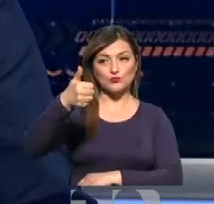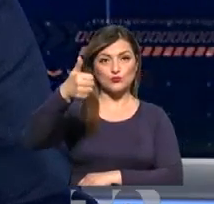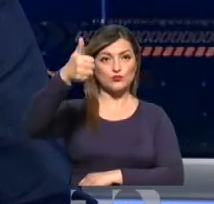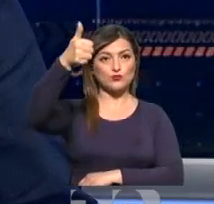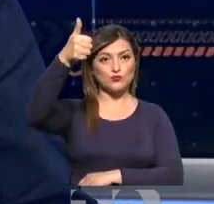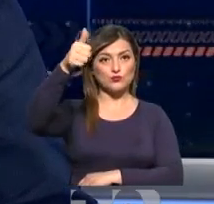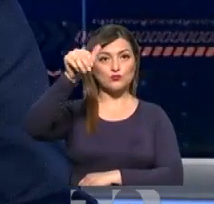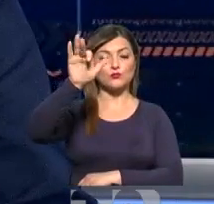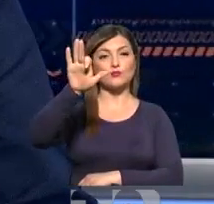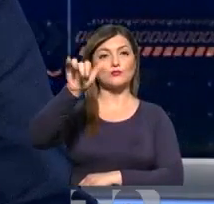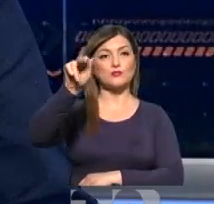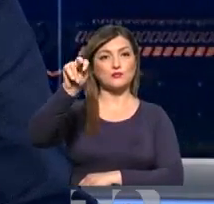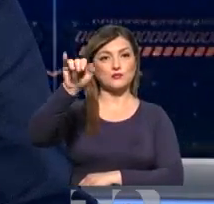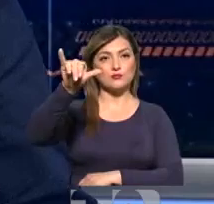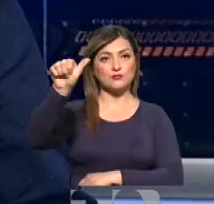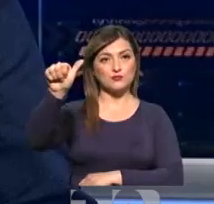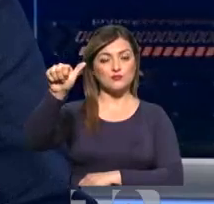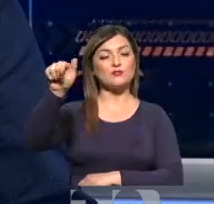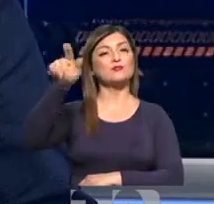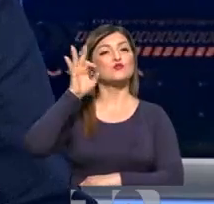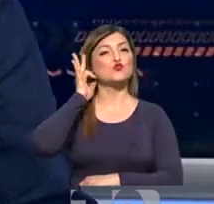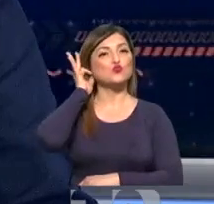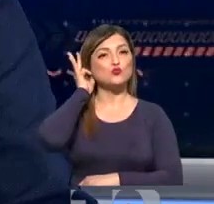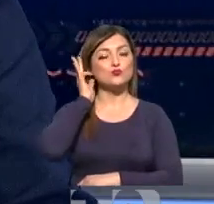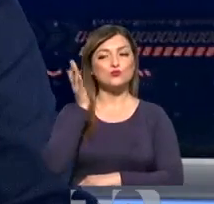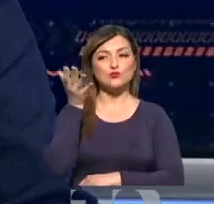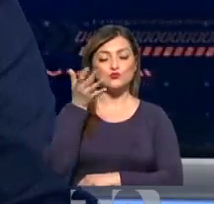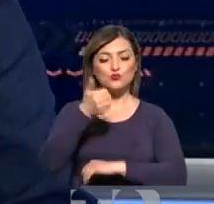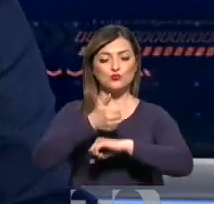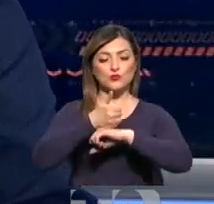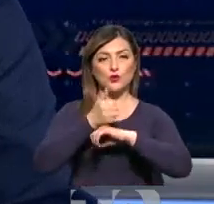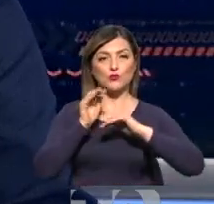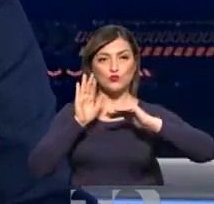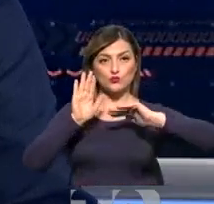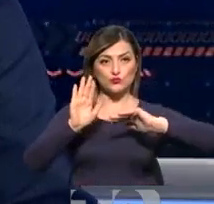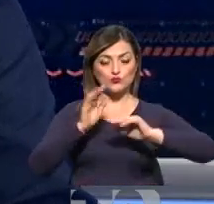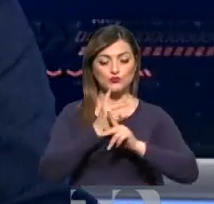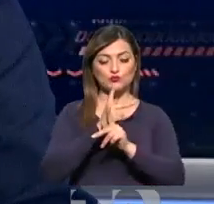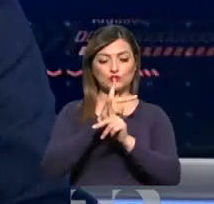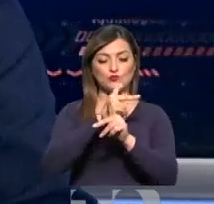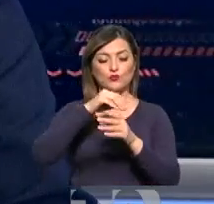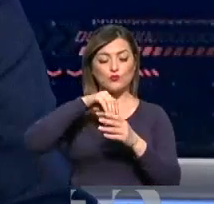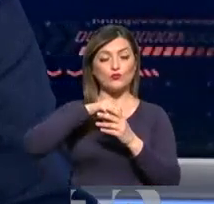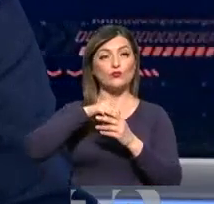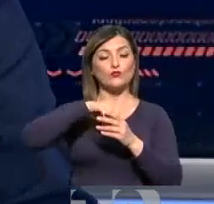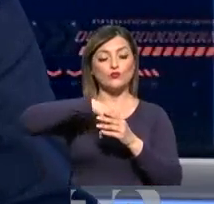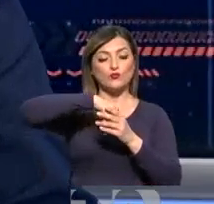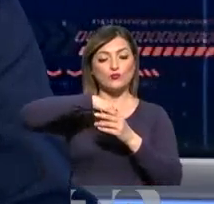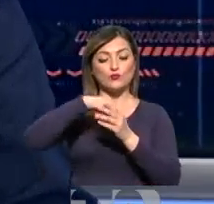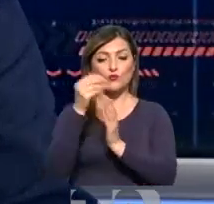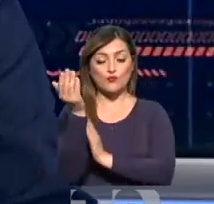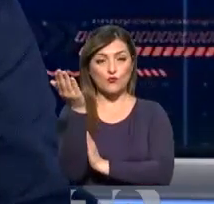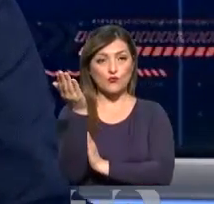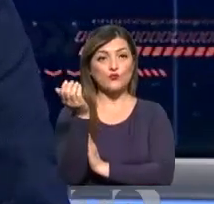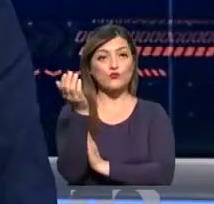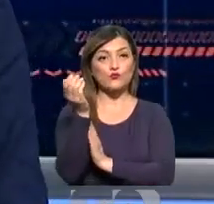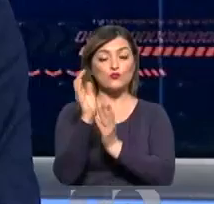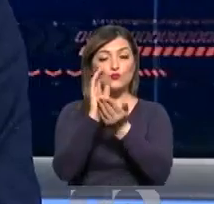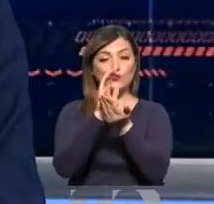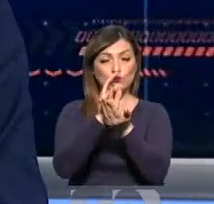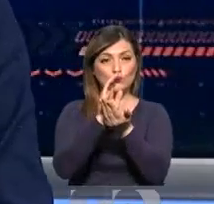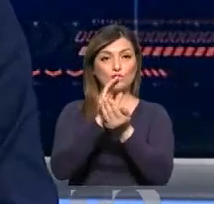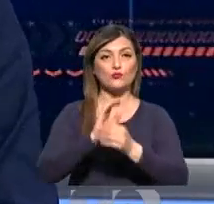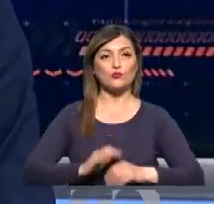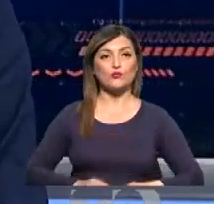general. Durante los discursos, las autoridades resaltaron su compromiso por proteger los fondos de los jubilados de la institución. Hasta la